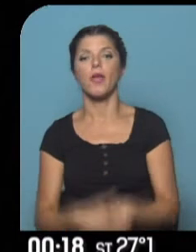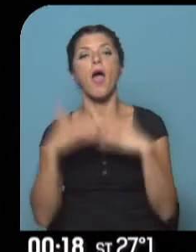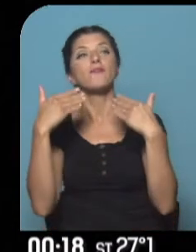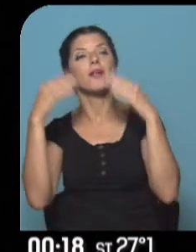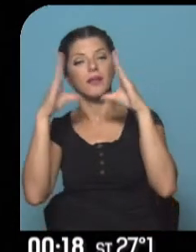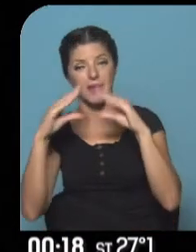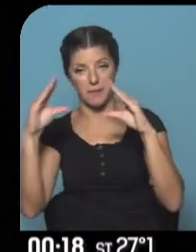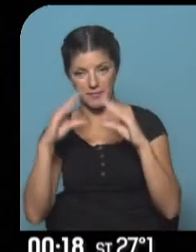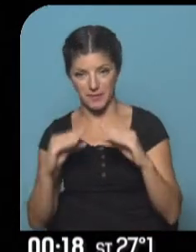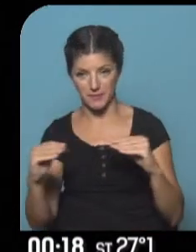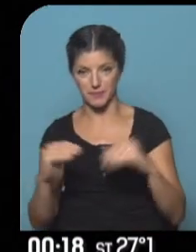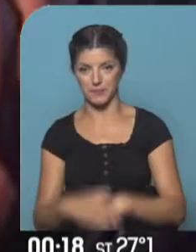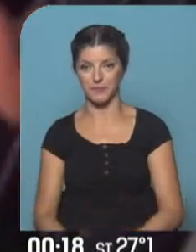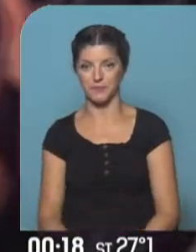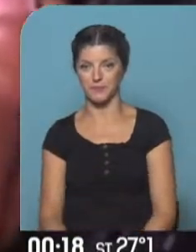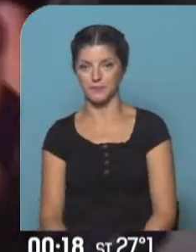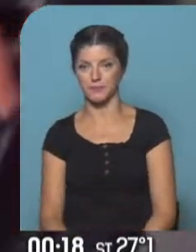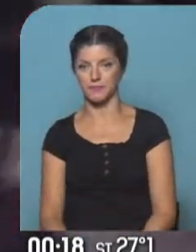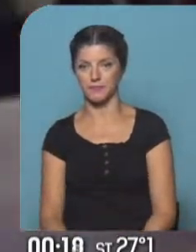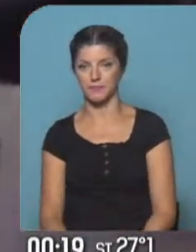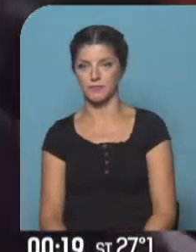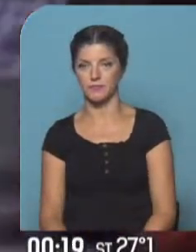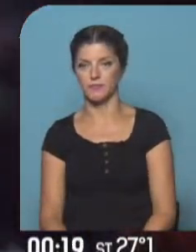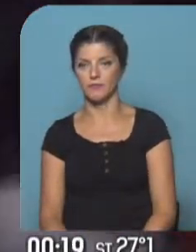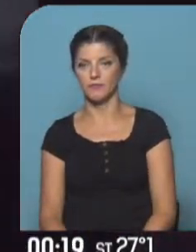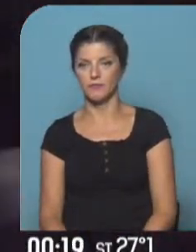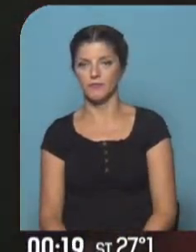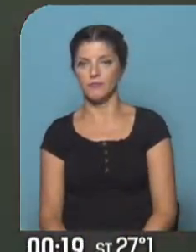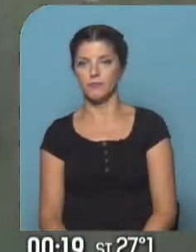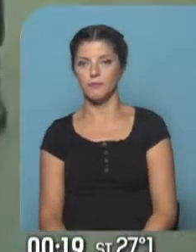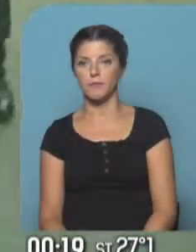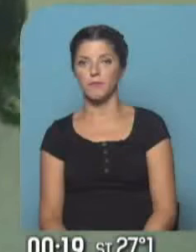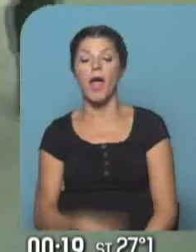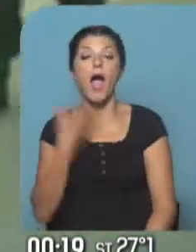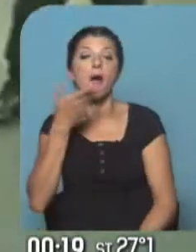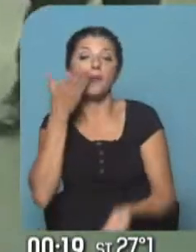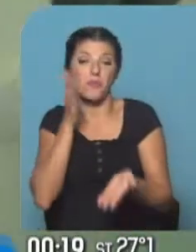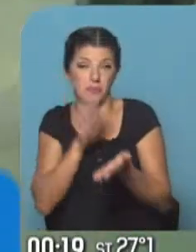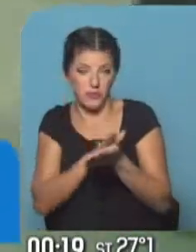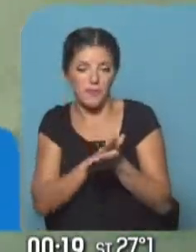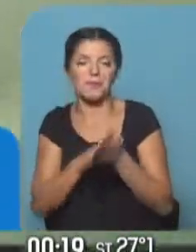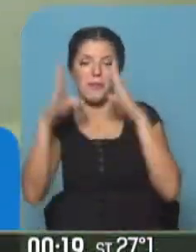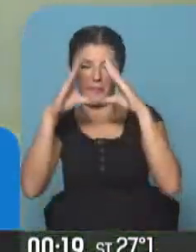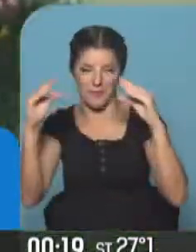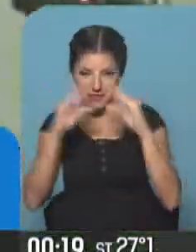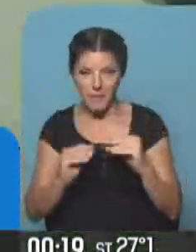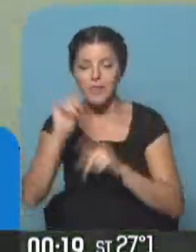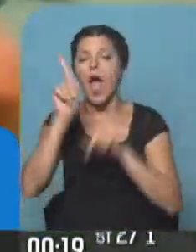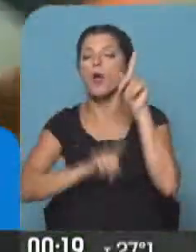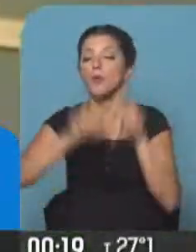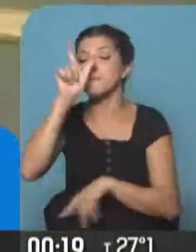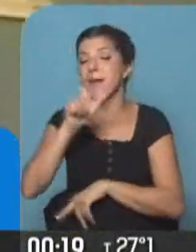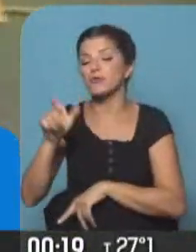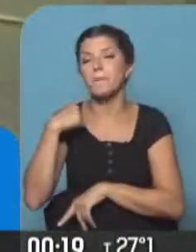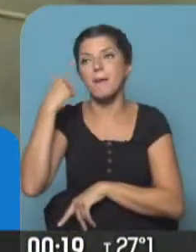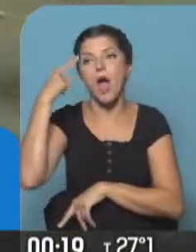Otra. Feliz Navidad. Hablando de la Navidad, hubo personas que no respetaron el feriado